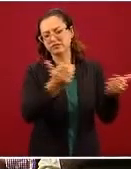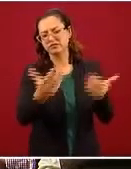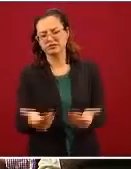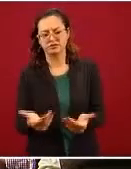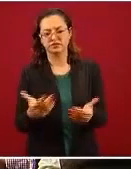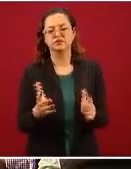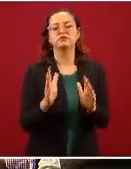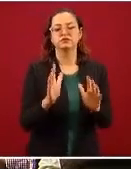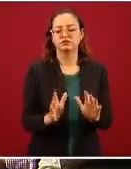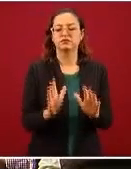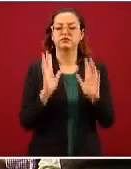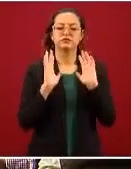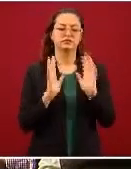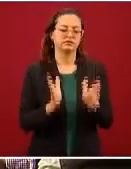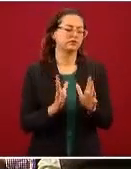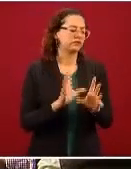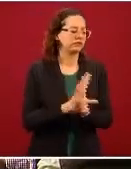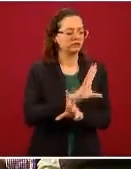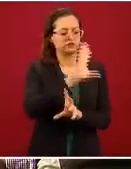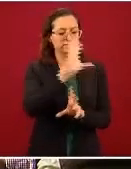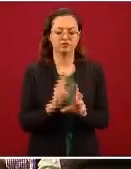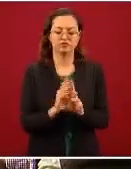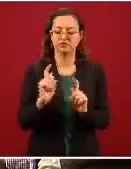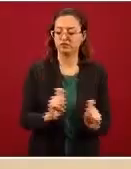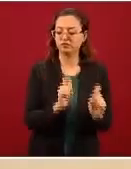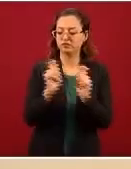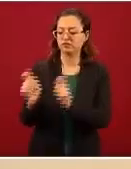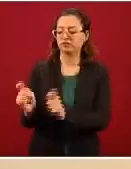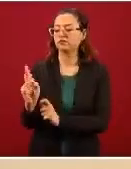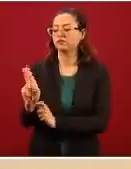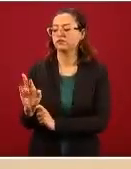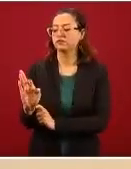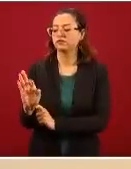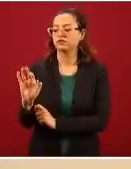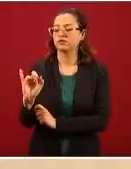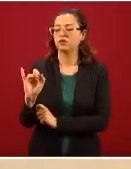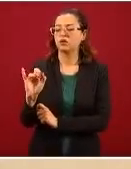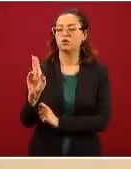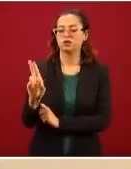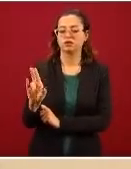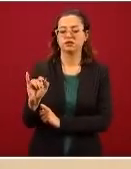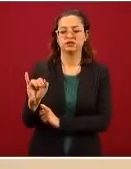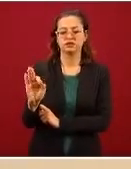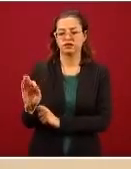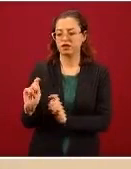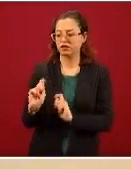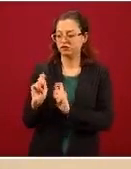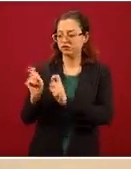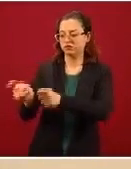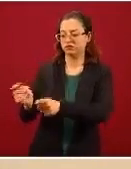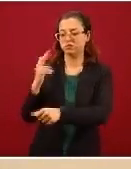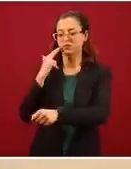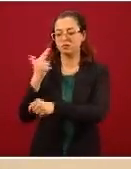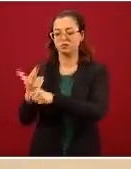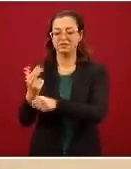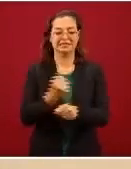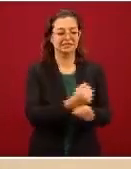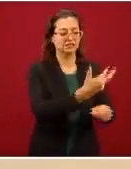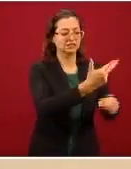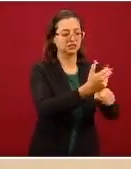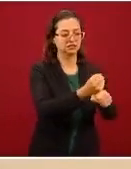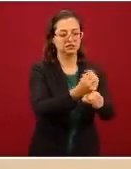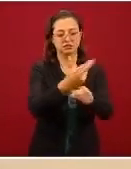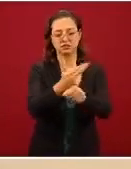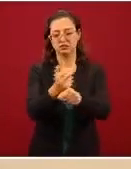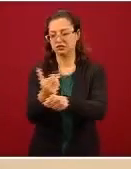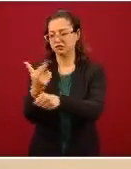le dio toda esta información a la Unidad de Inteligencia Financiera, y cada una de estas secretarías está haciendo lo suyo.